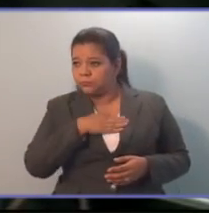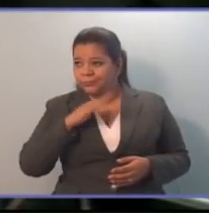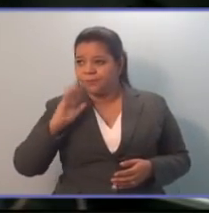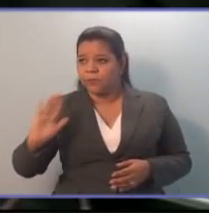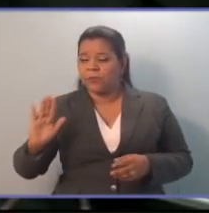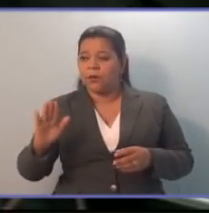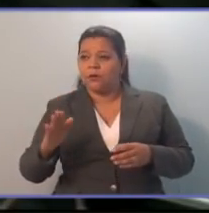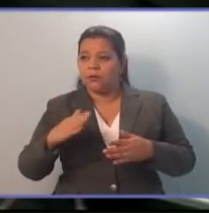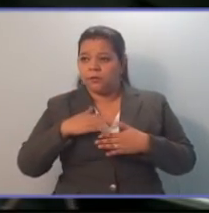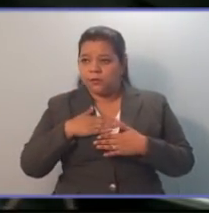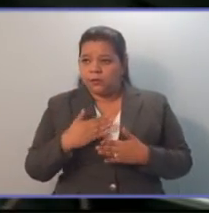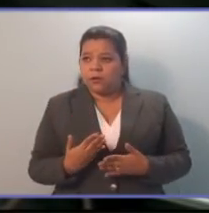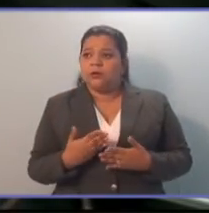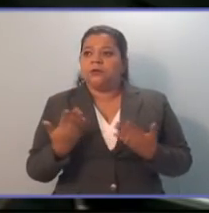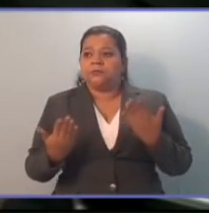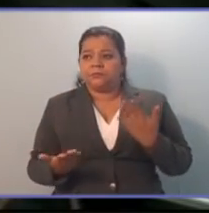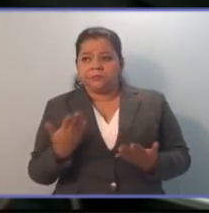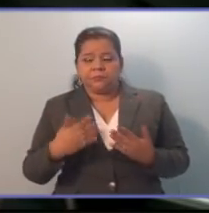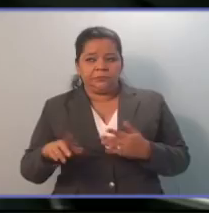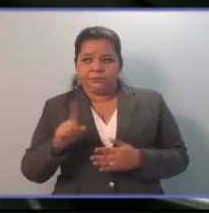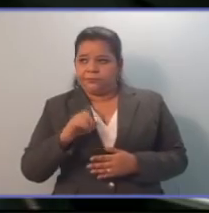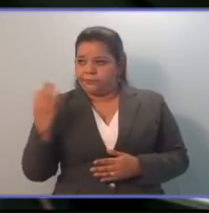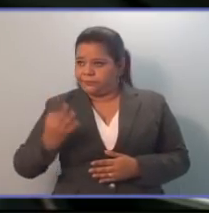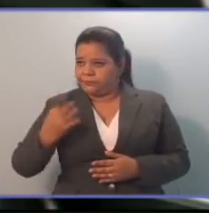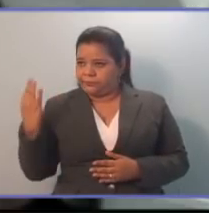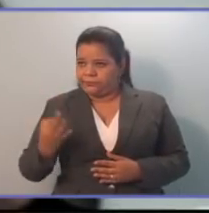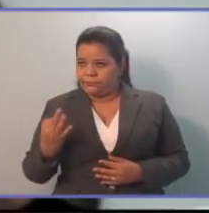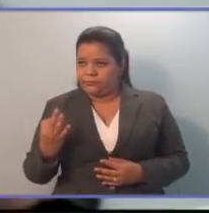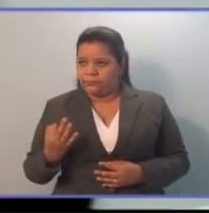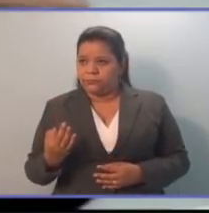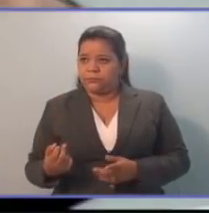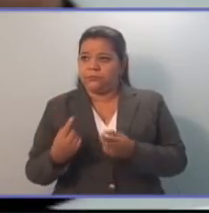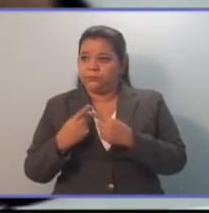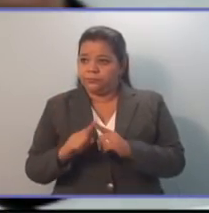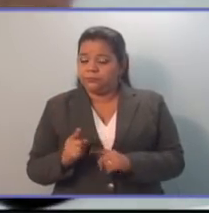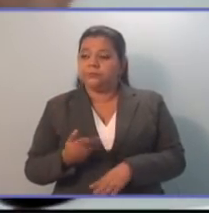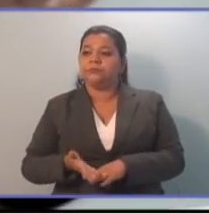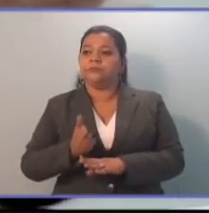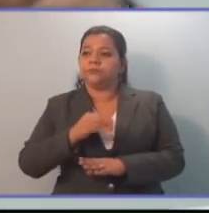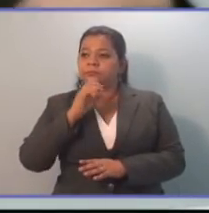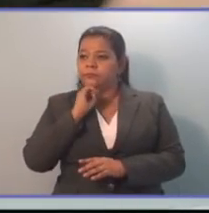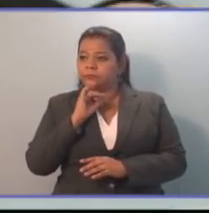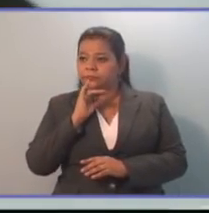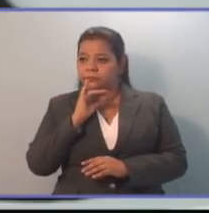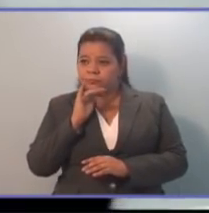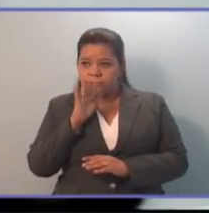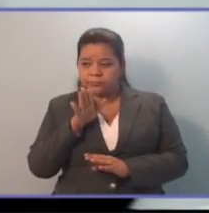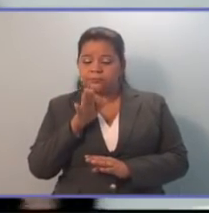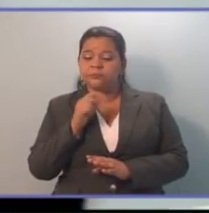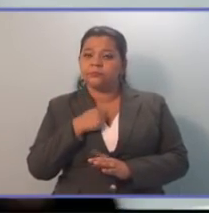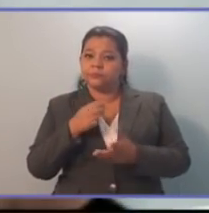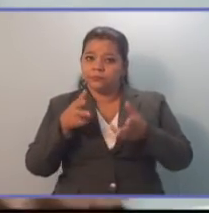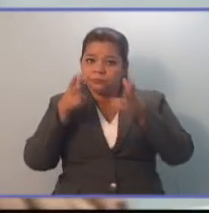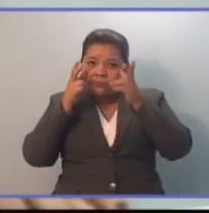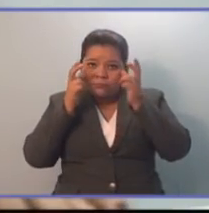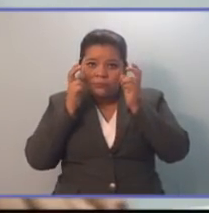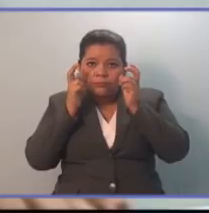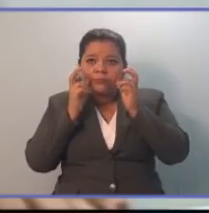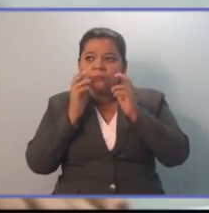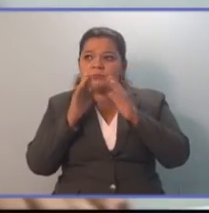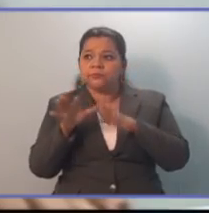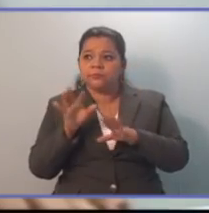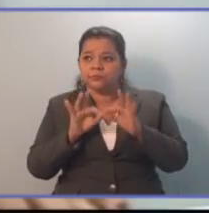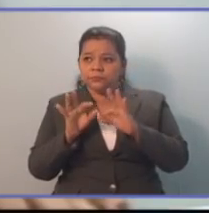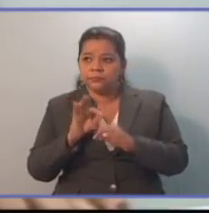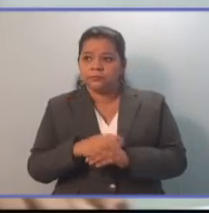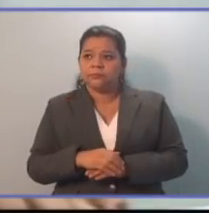cumplimiento voluntario, pues tal vez no habría necesidad, pero como se dice y he oído en algún tipo de intervención